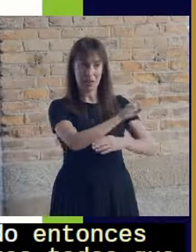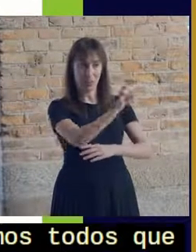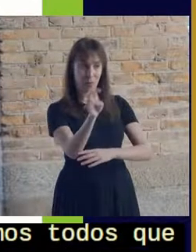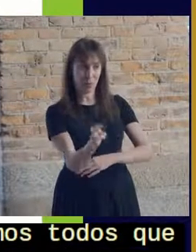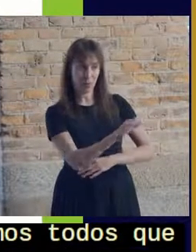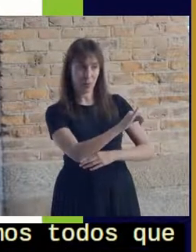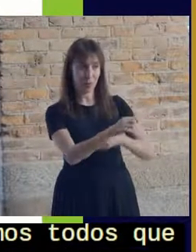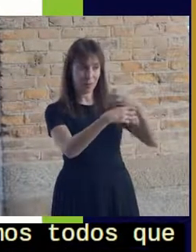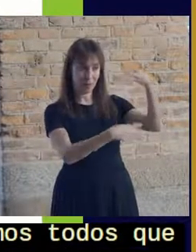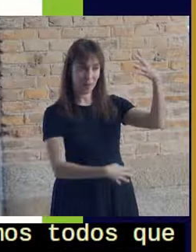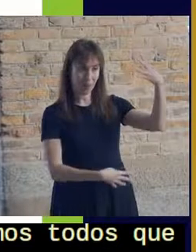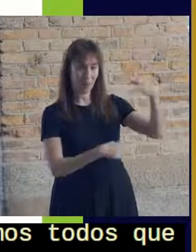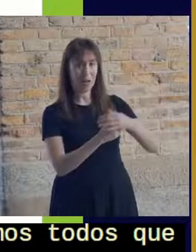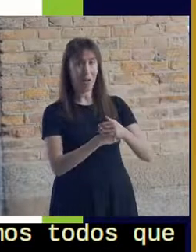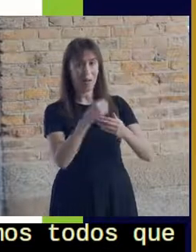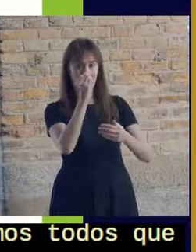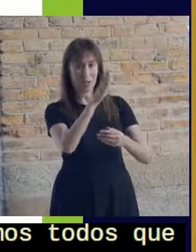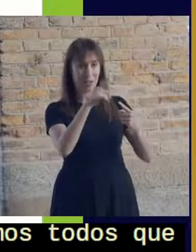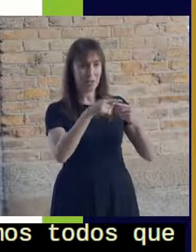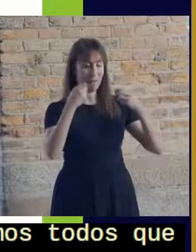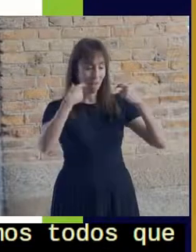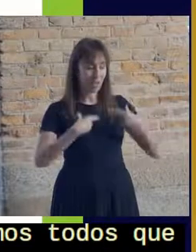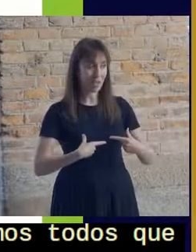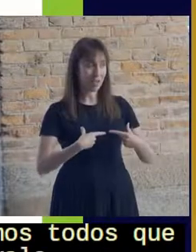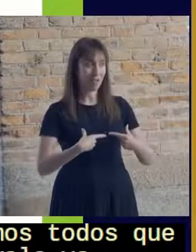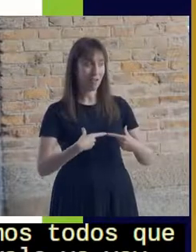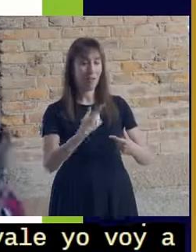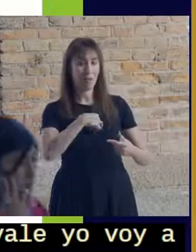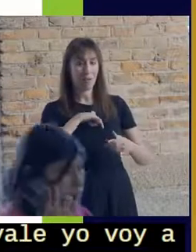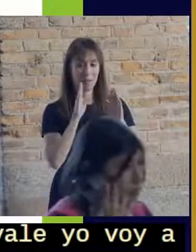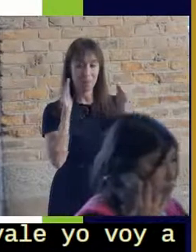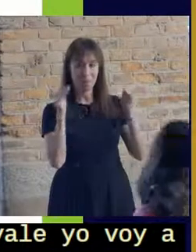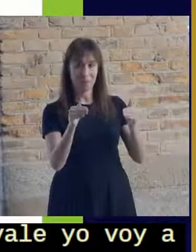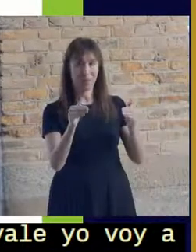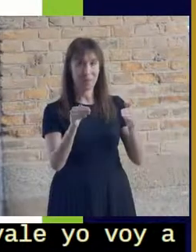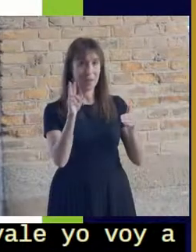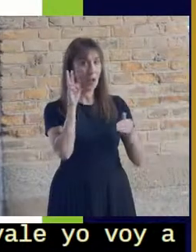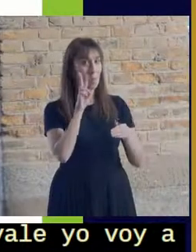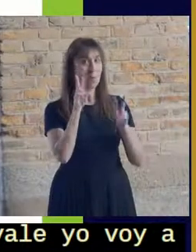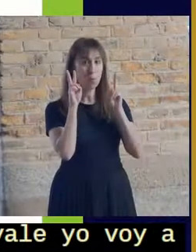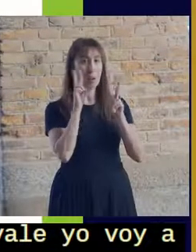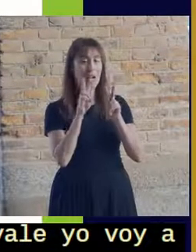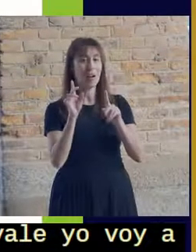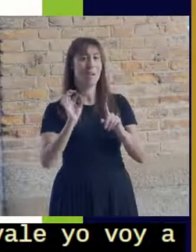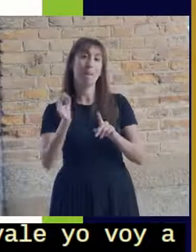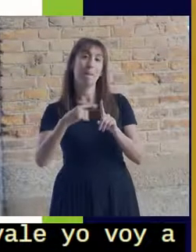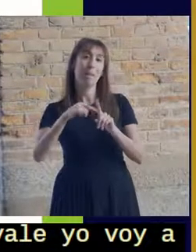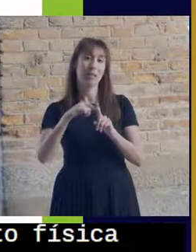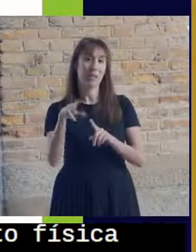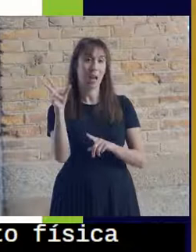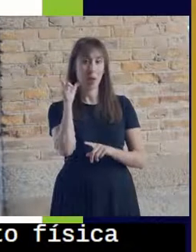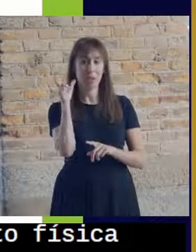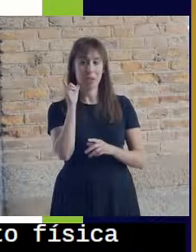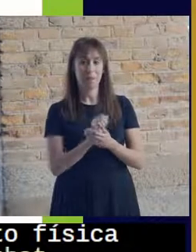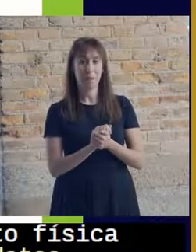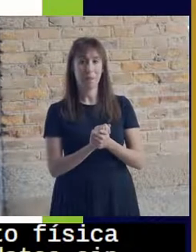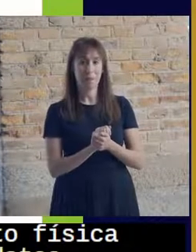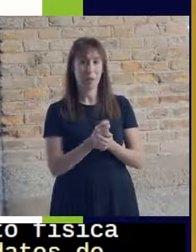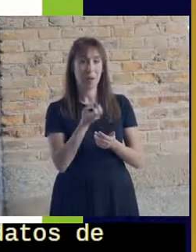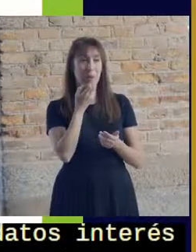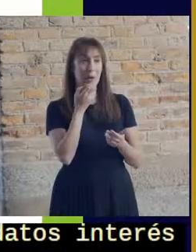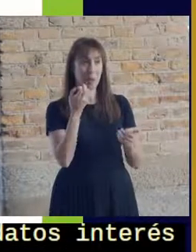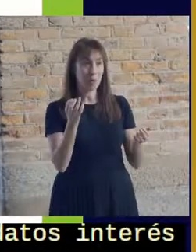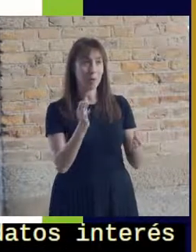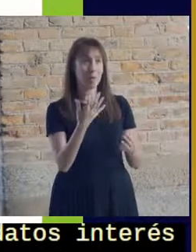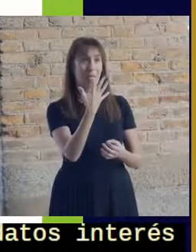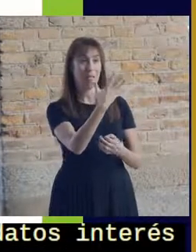habéis visto la cognitiva habéis visto física vale Yo me voy a centrar en la visual y la auditiva datos de interés pues decir